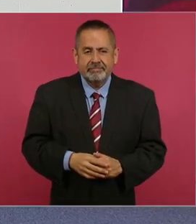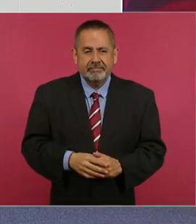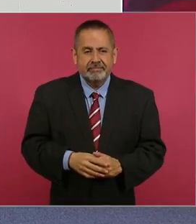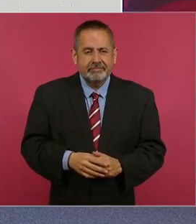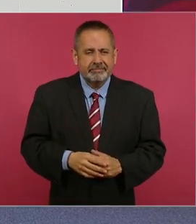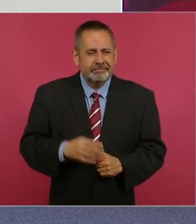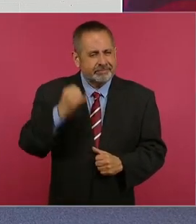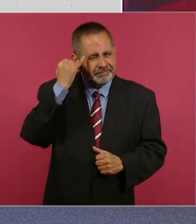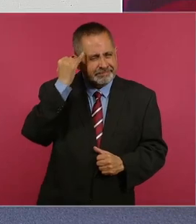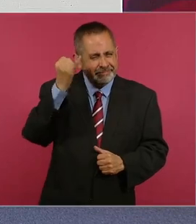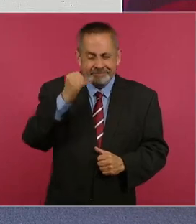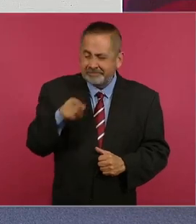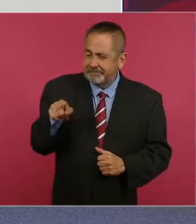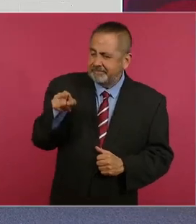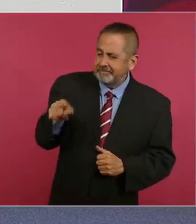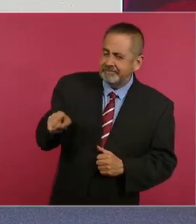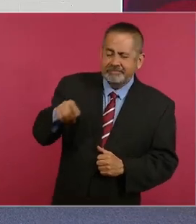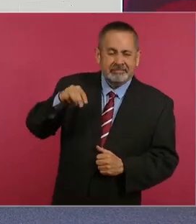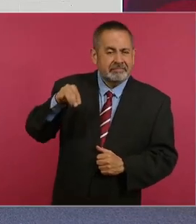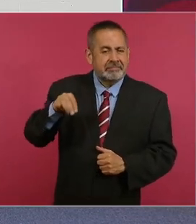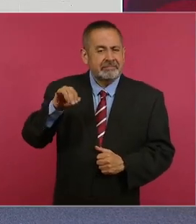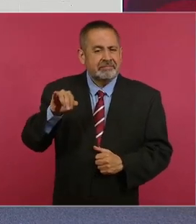el nivel de